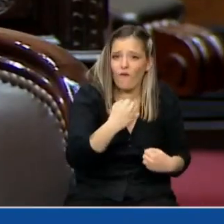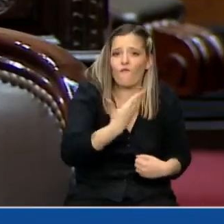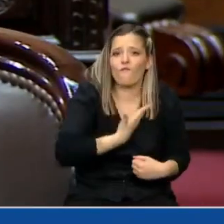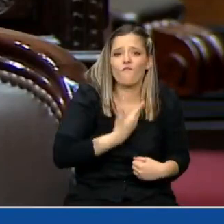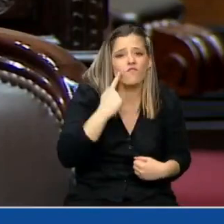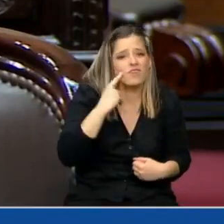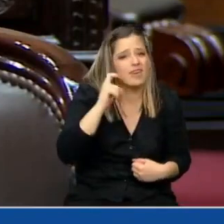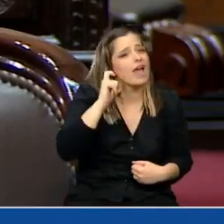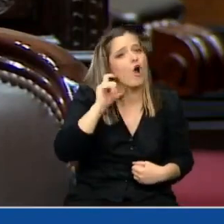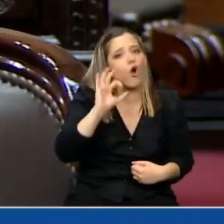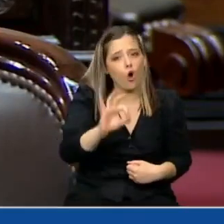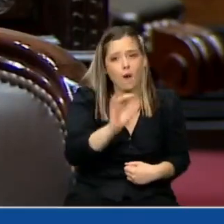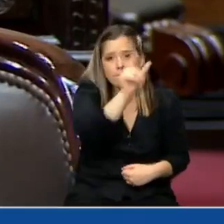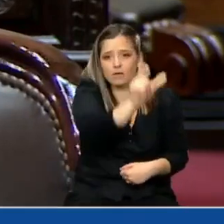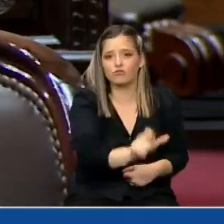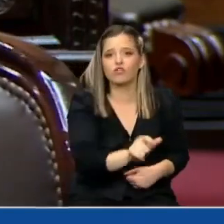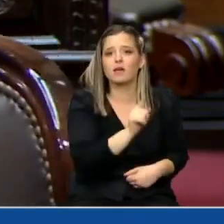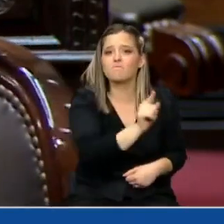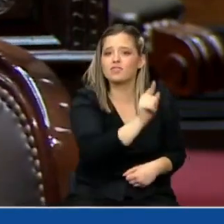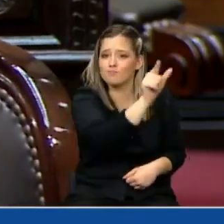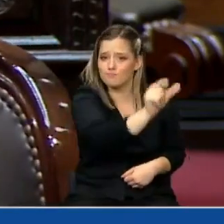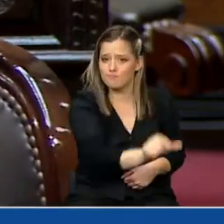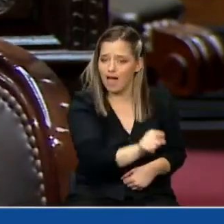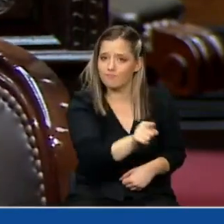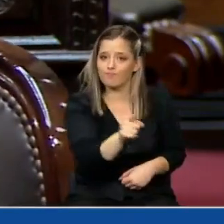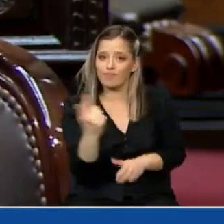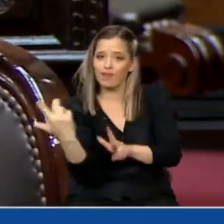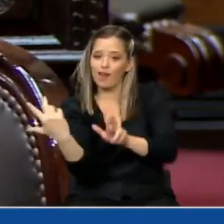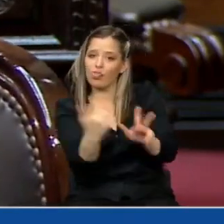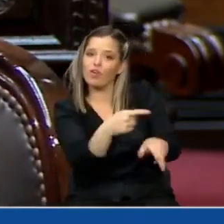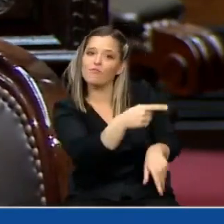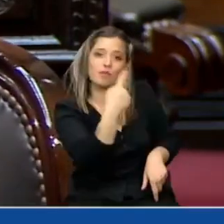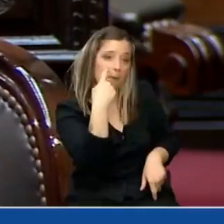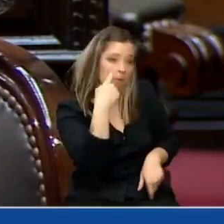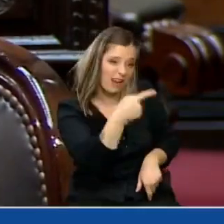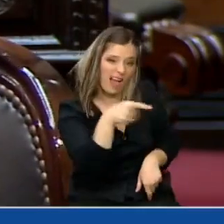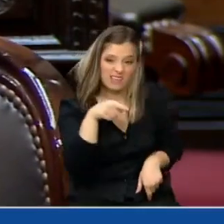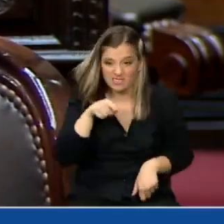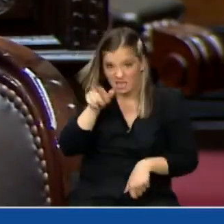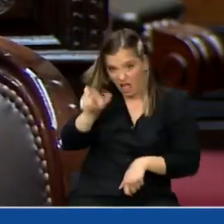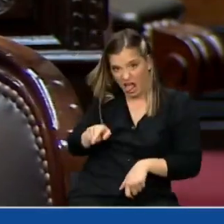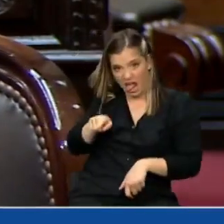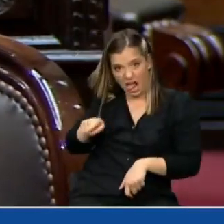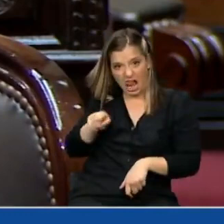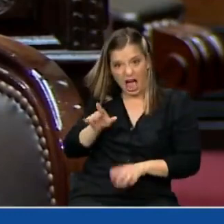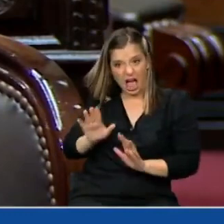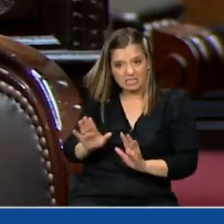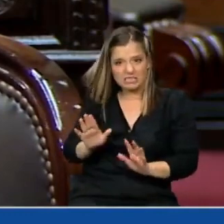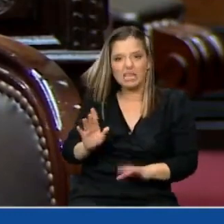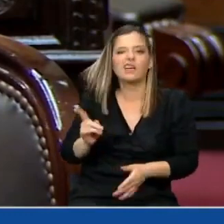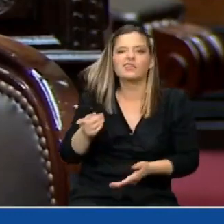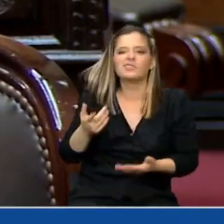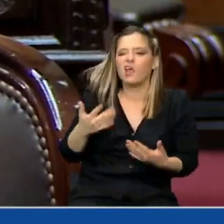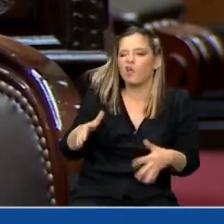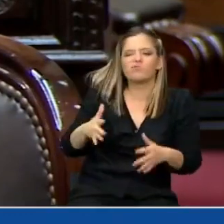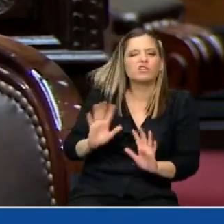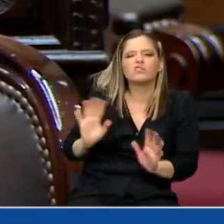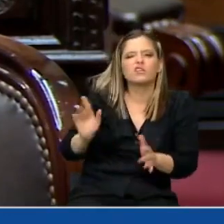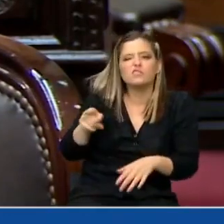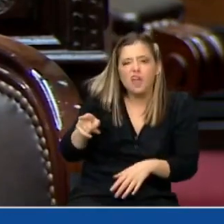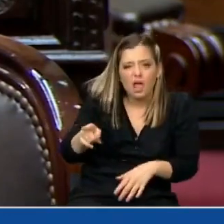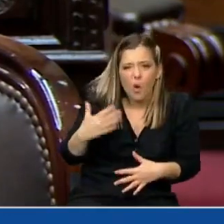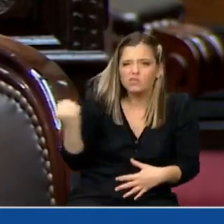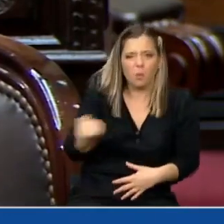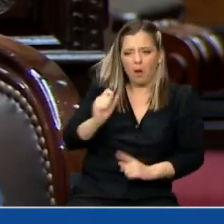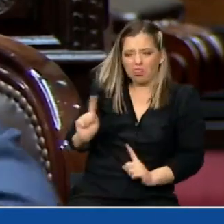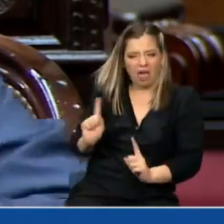le dijo: miren, si es un perejil, que no se muera. síganle pegando, pero que no se